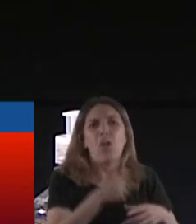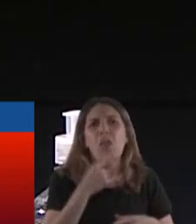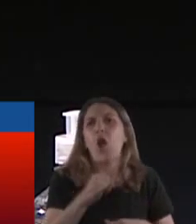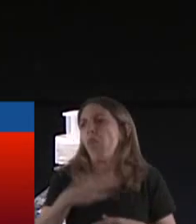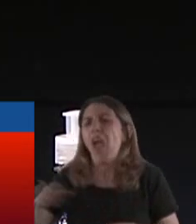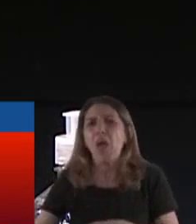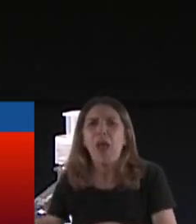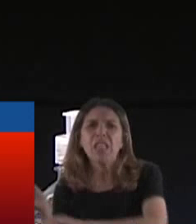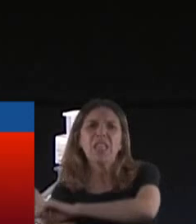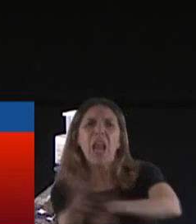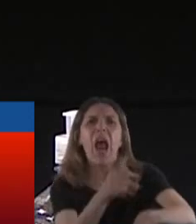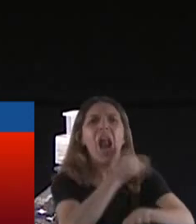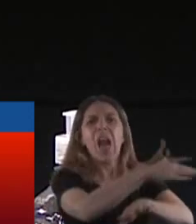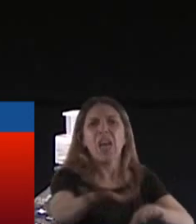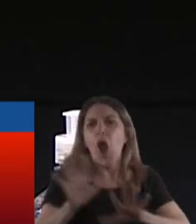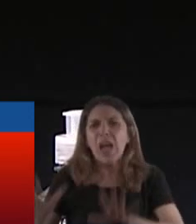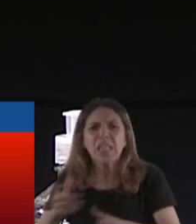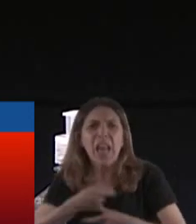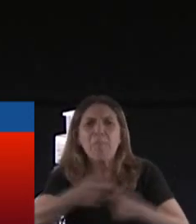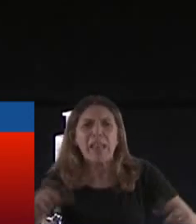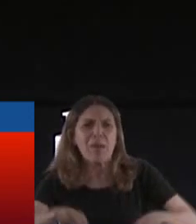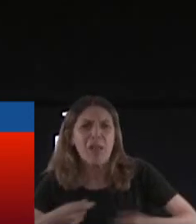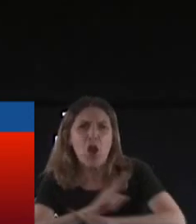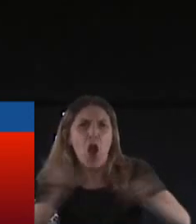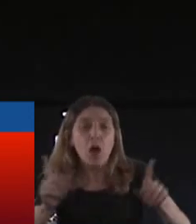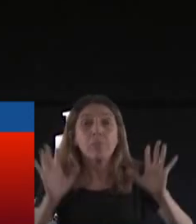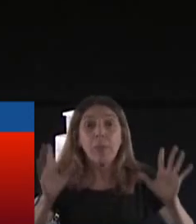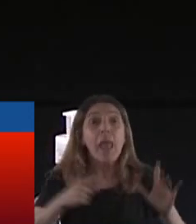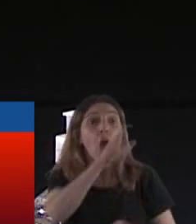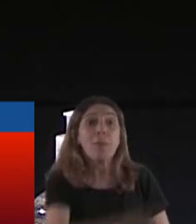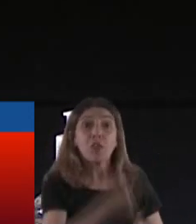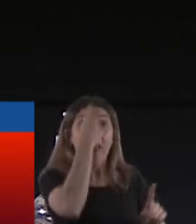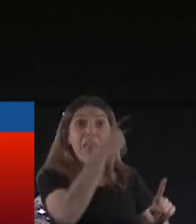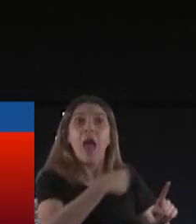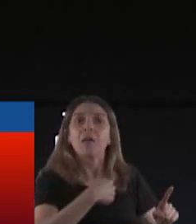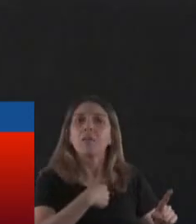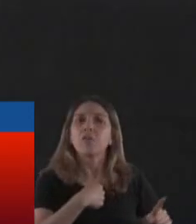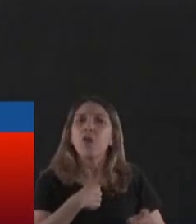esas cosas. Pero alguien descubrió que yo estaba dando un curso en la facultad